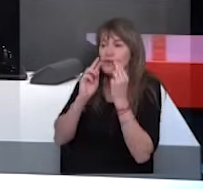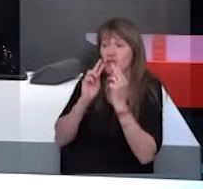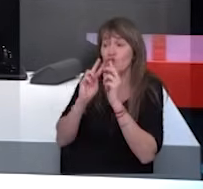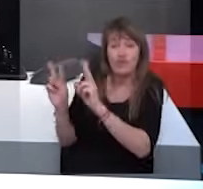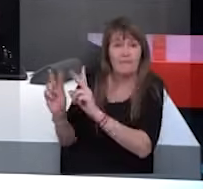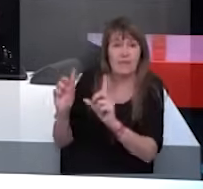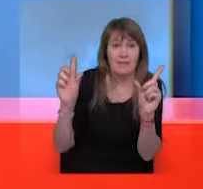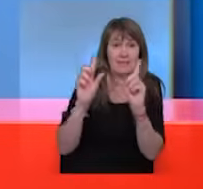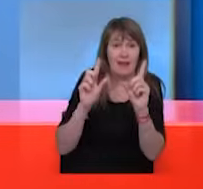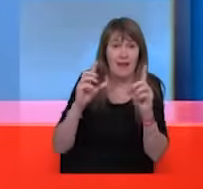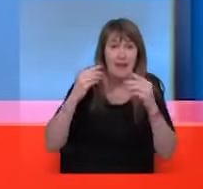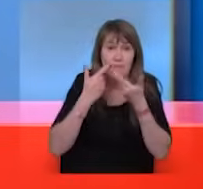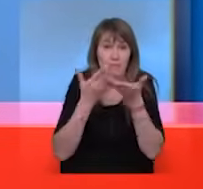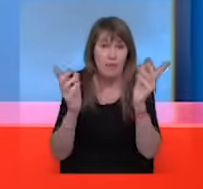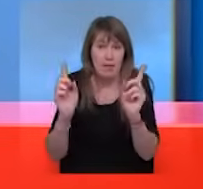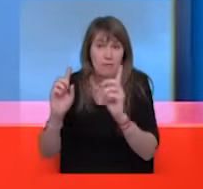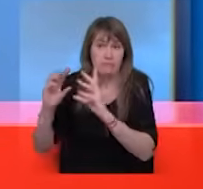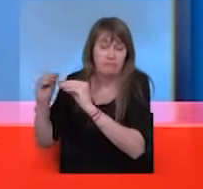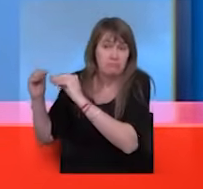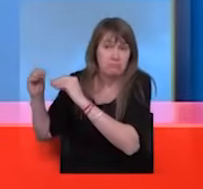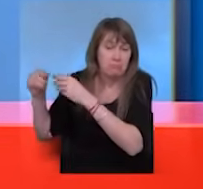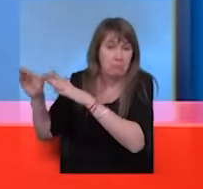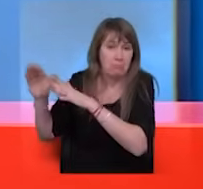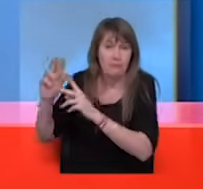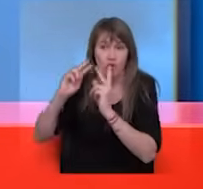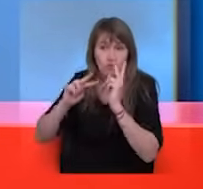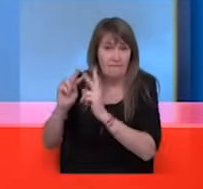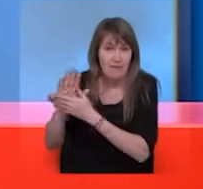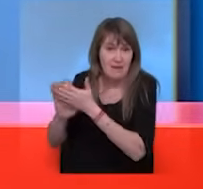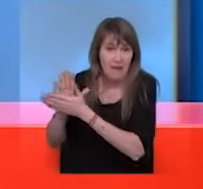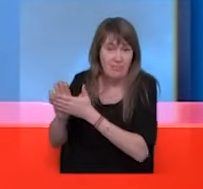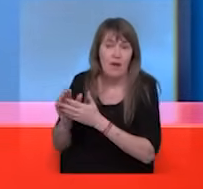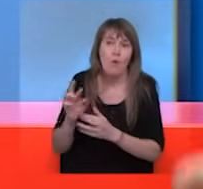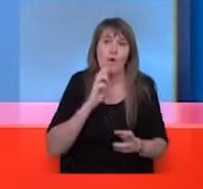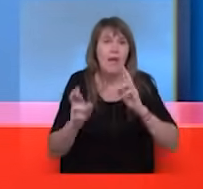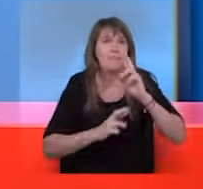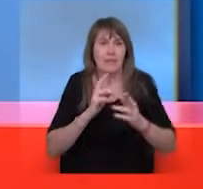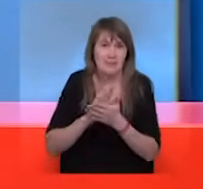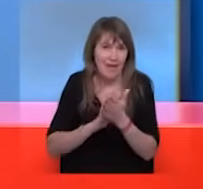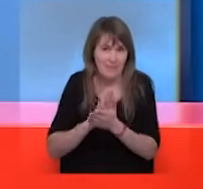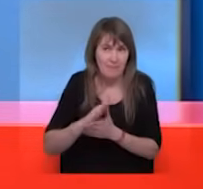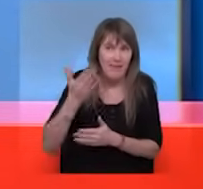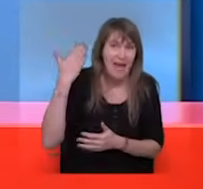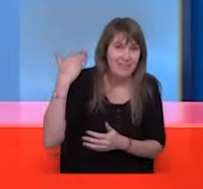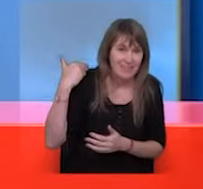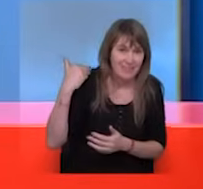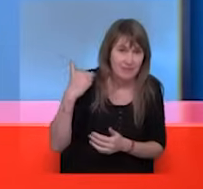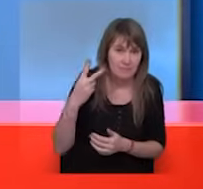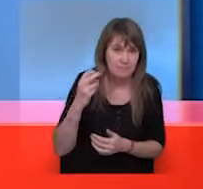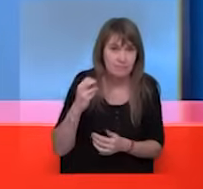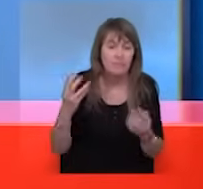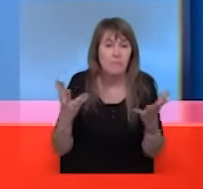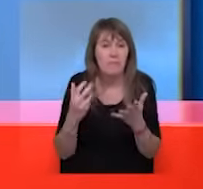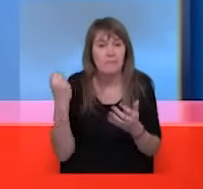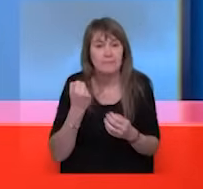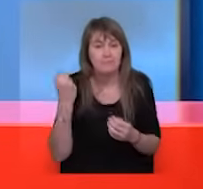la tele ni unas respuestas como las que las que hubo este de algunos actores políticos y eso me parece importante hubiesen